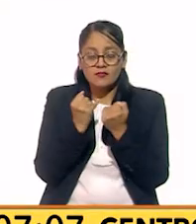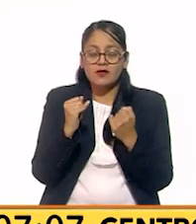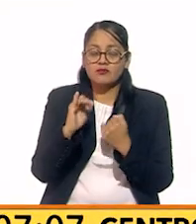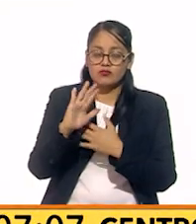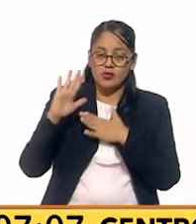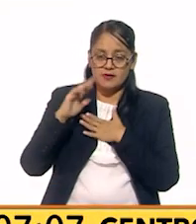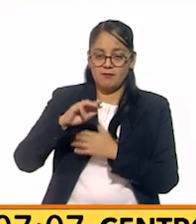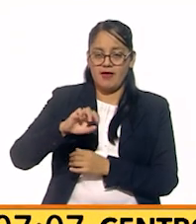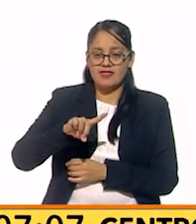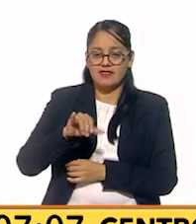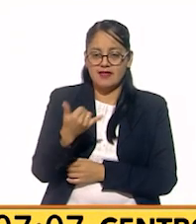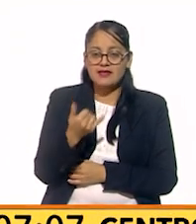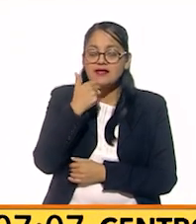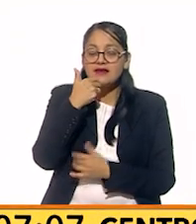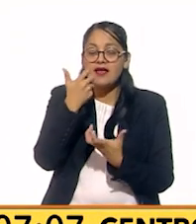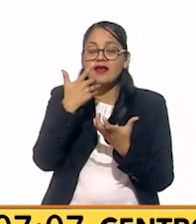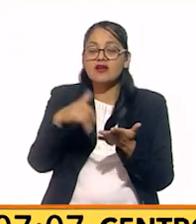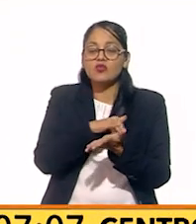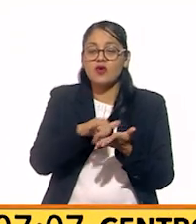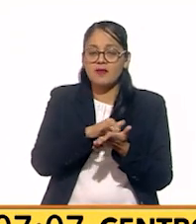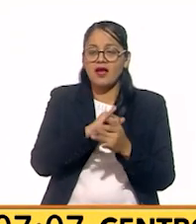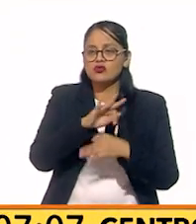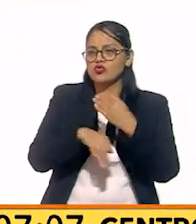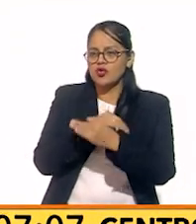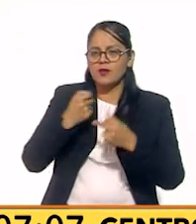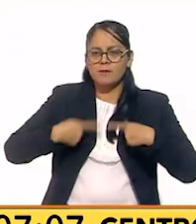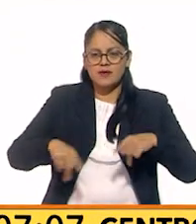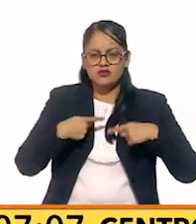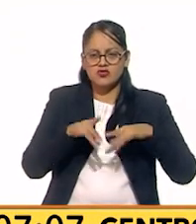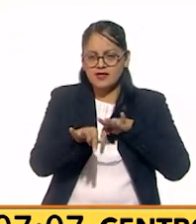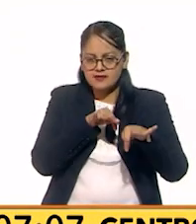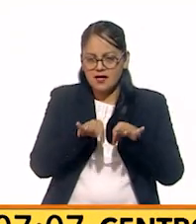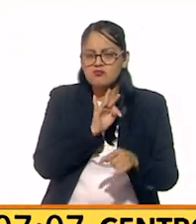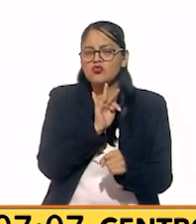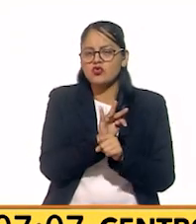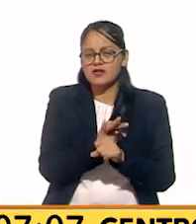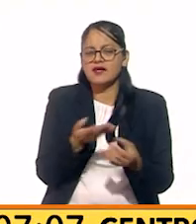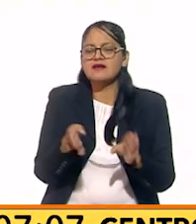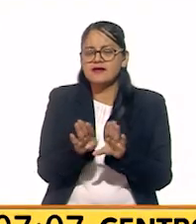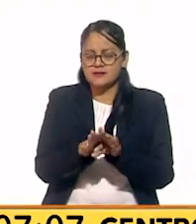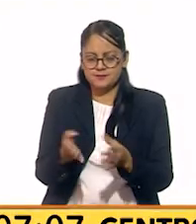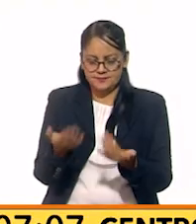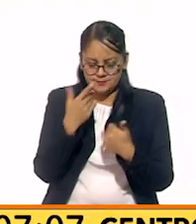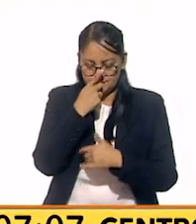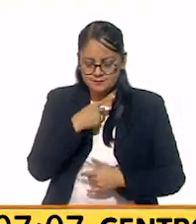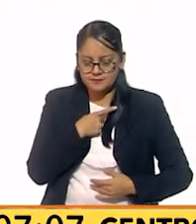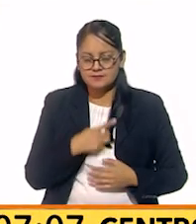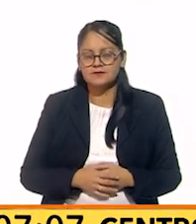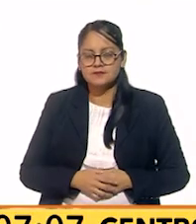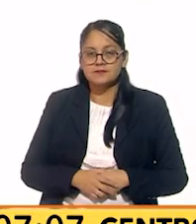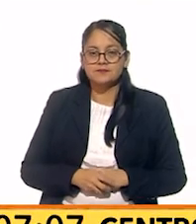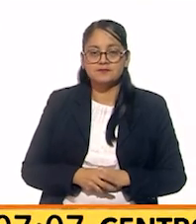hizo Mamdani de hacer de Nueva York un lugar asequible para la clase trabajadora. ¿Qué le espera a Nueva York?